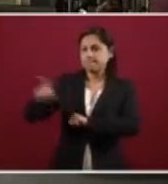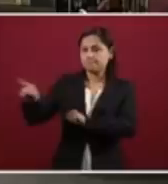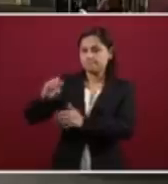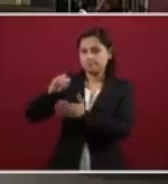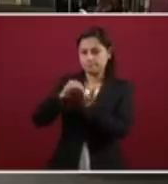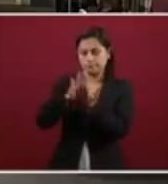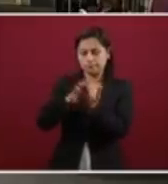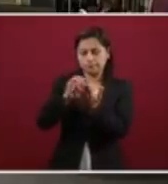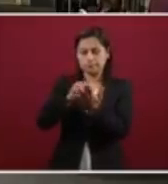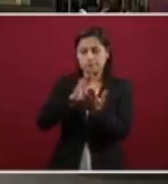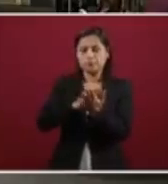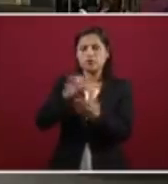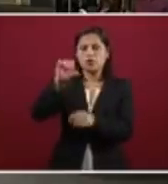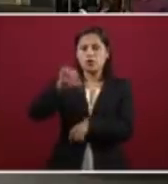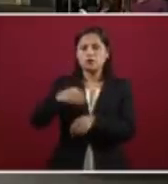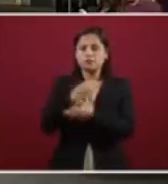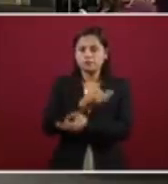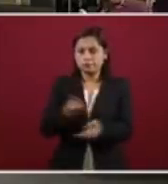particular.